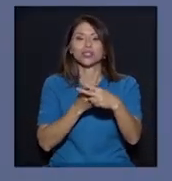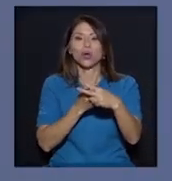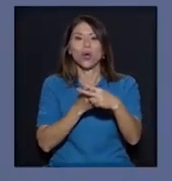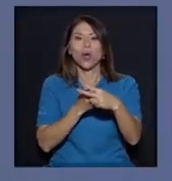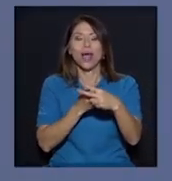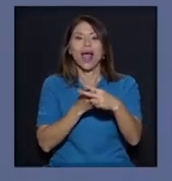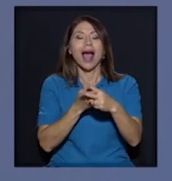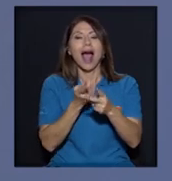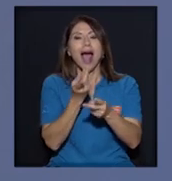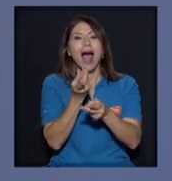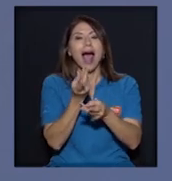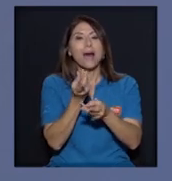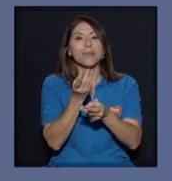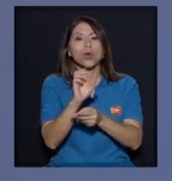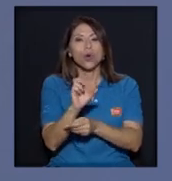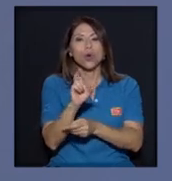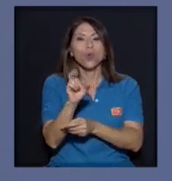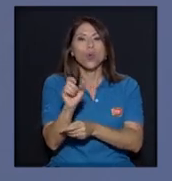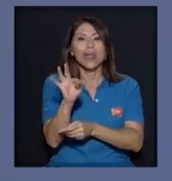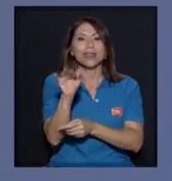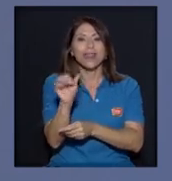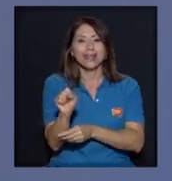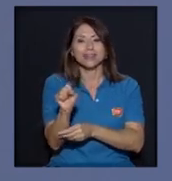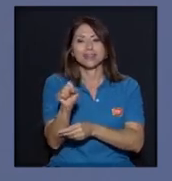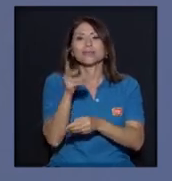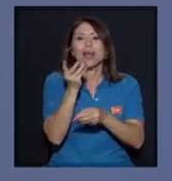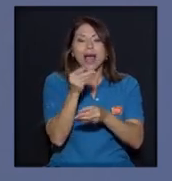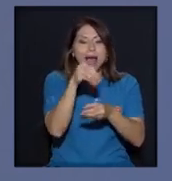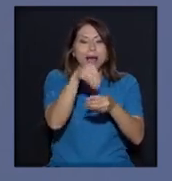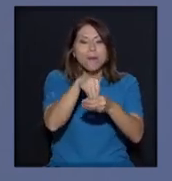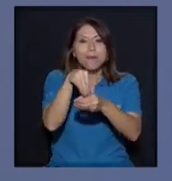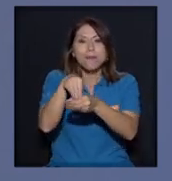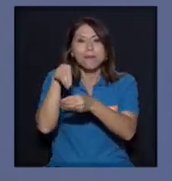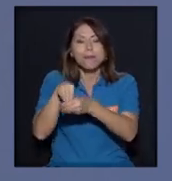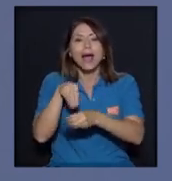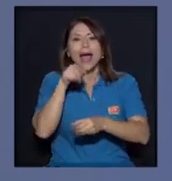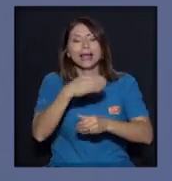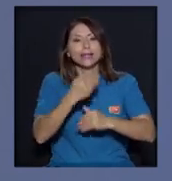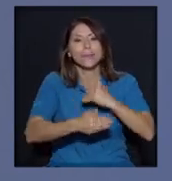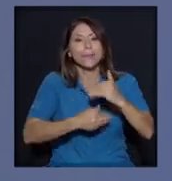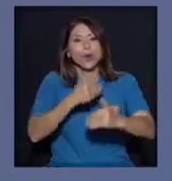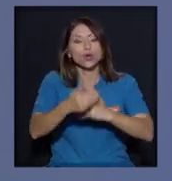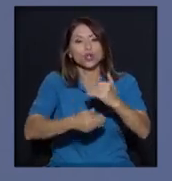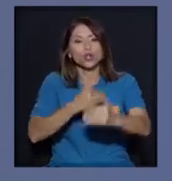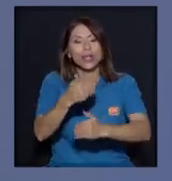las cuentas, a ese proceso de una manera,